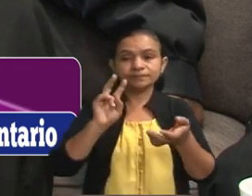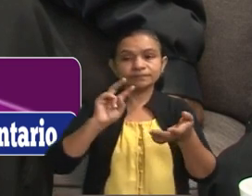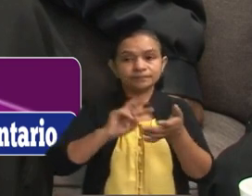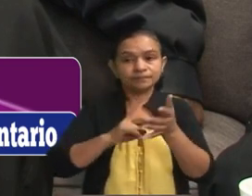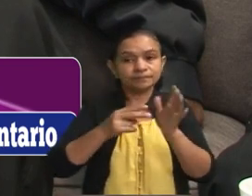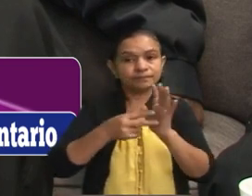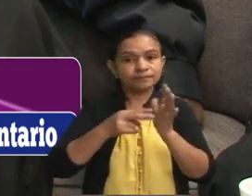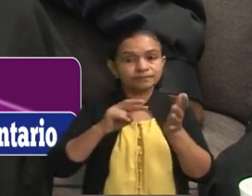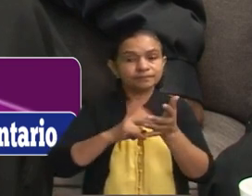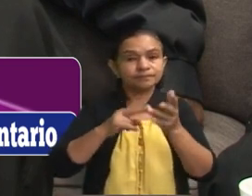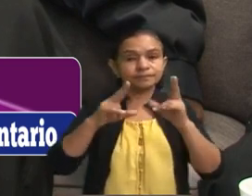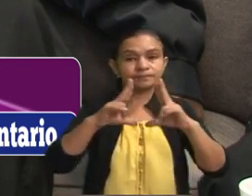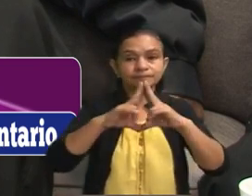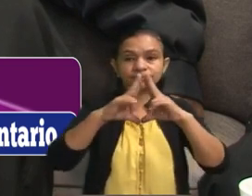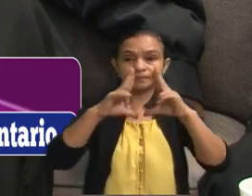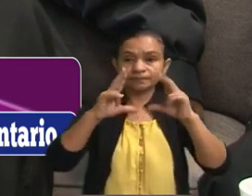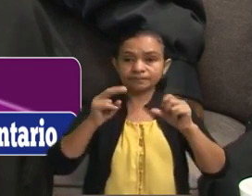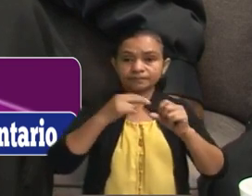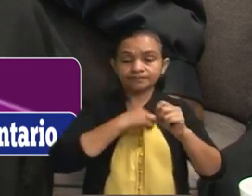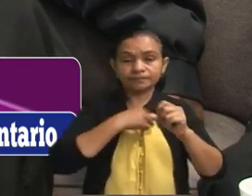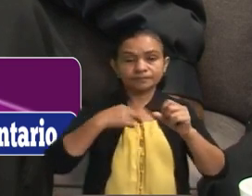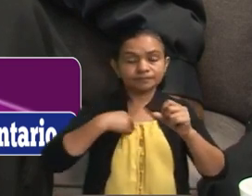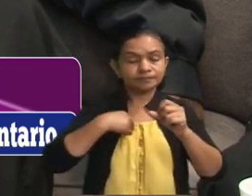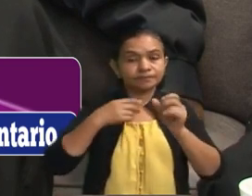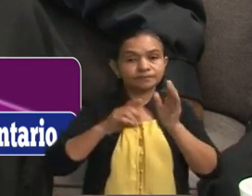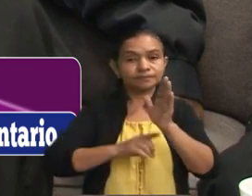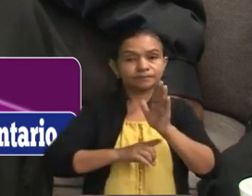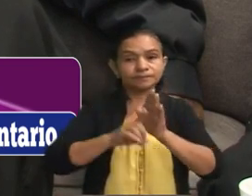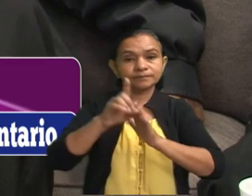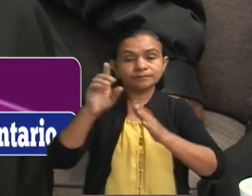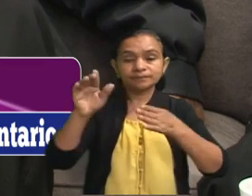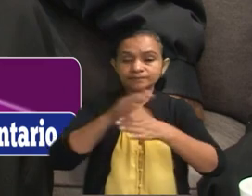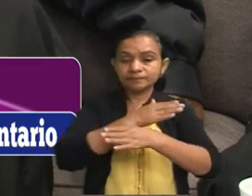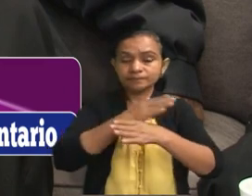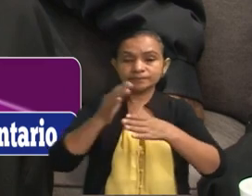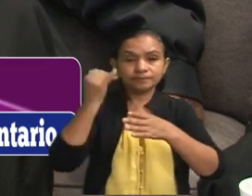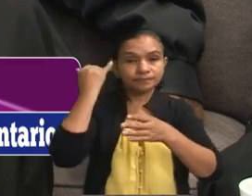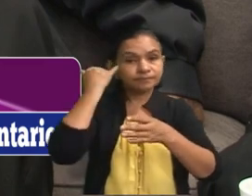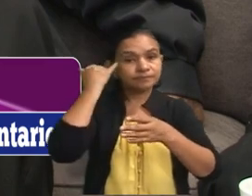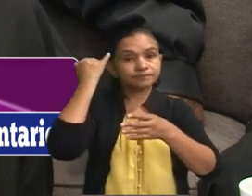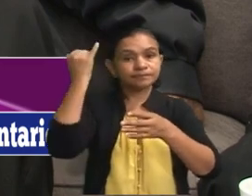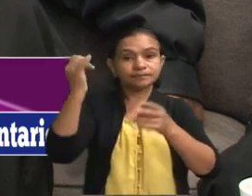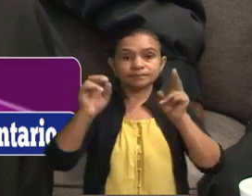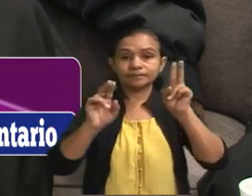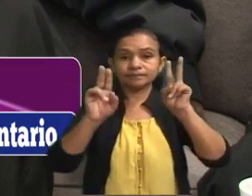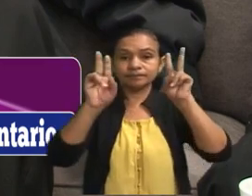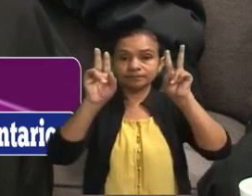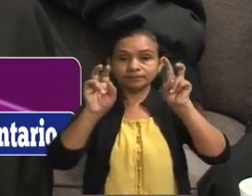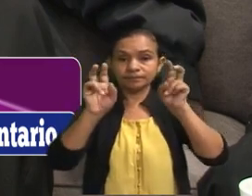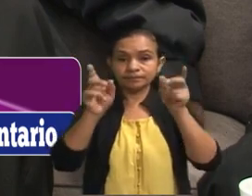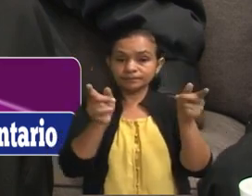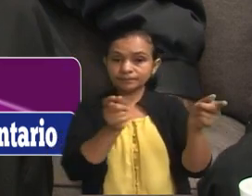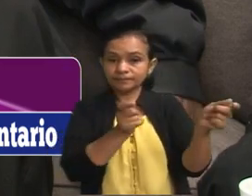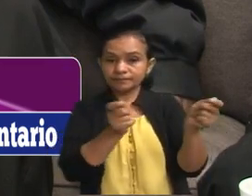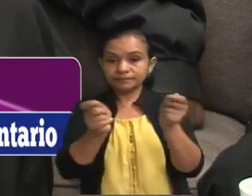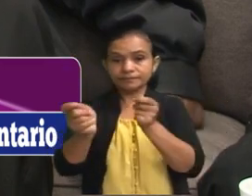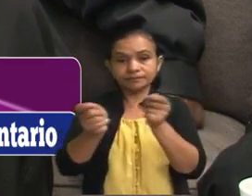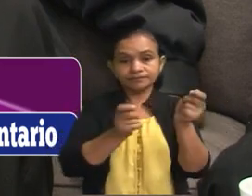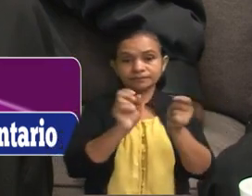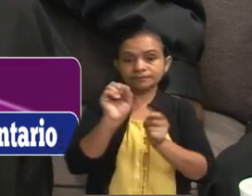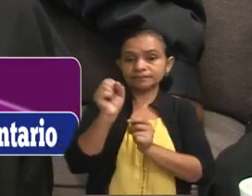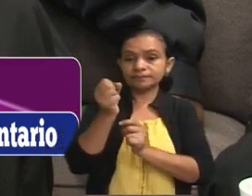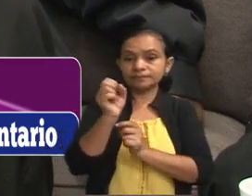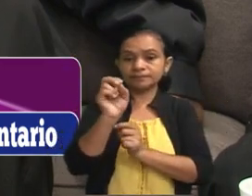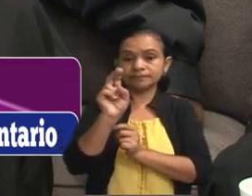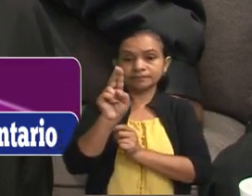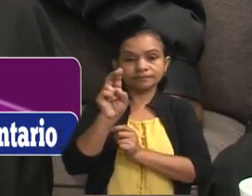sentido, Nicaragua ha venido desarrollando distintas iniciativas en el tema del manejo de los tsunamis.